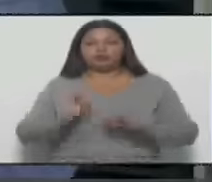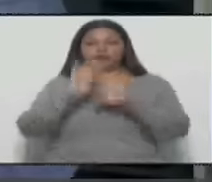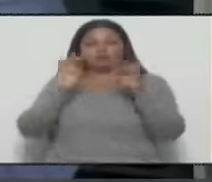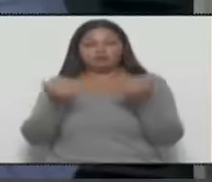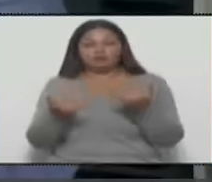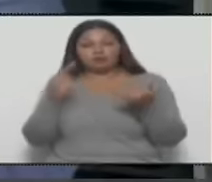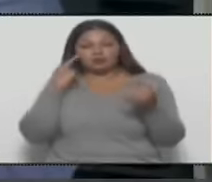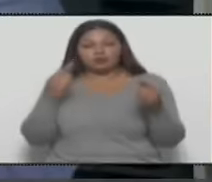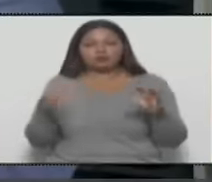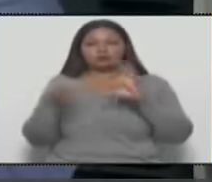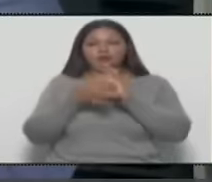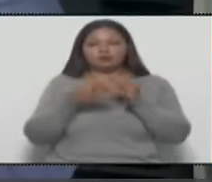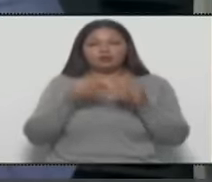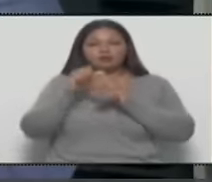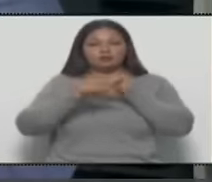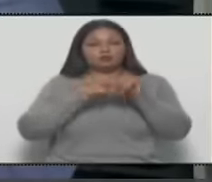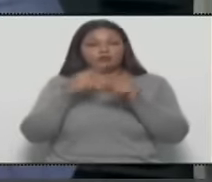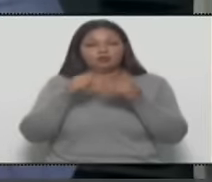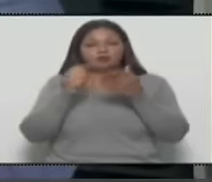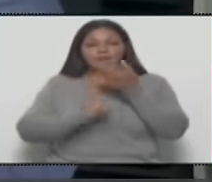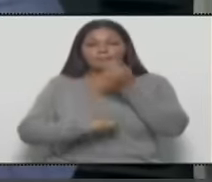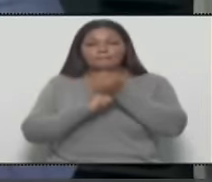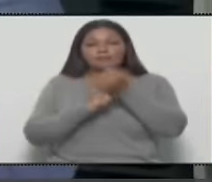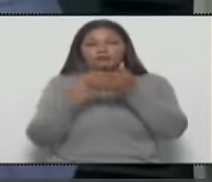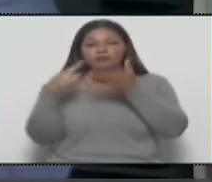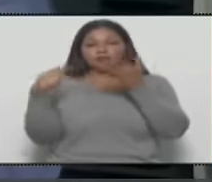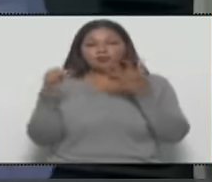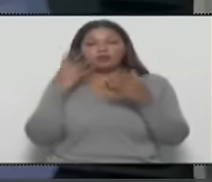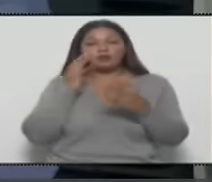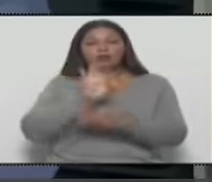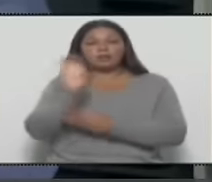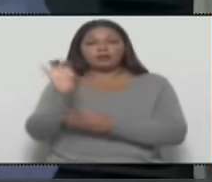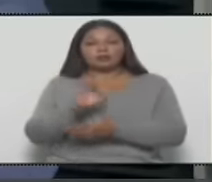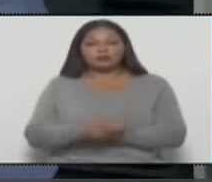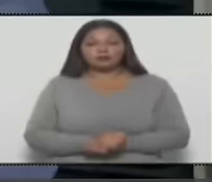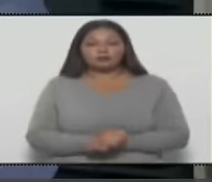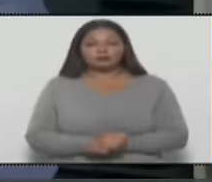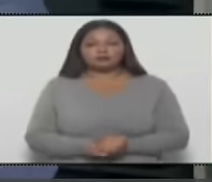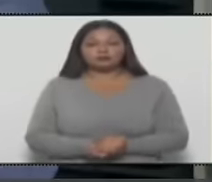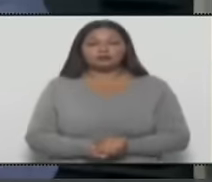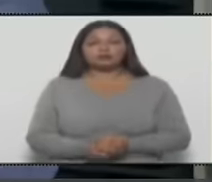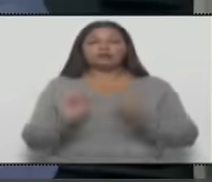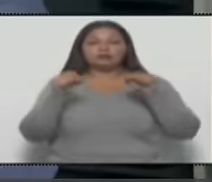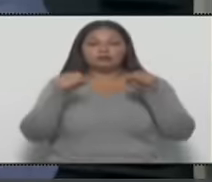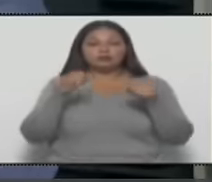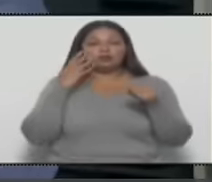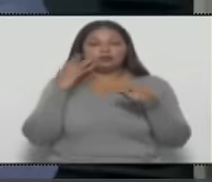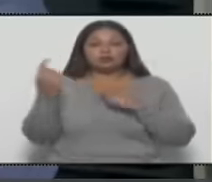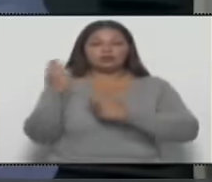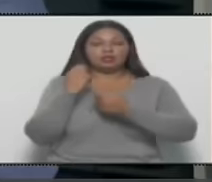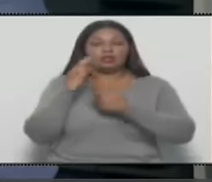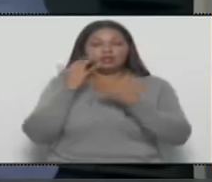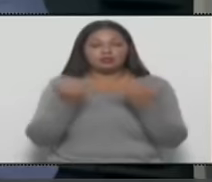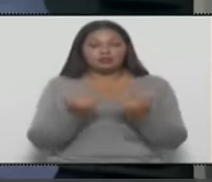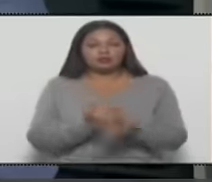asociado a una base de datos. Okay. Ejemplo, Patria. Sí, hay algunos ataques que